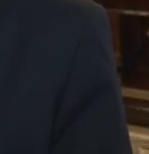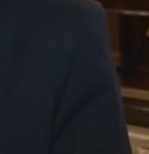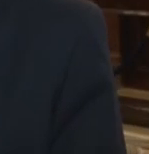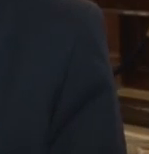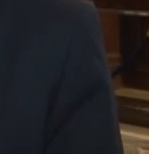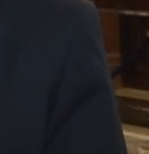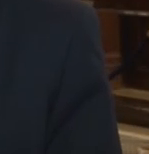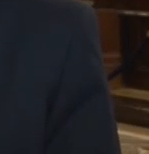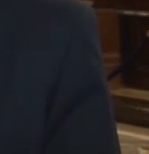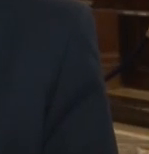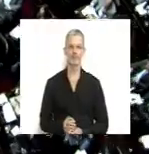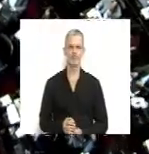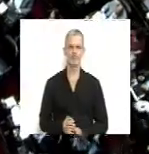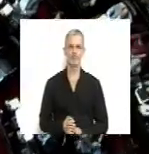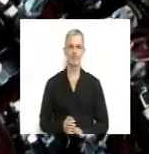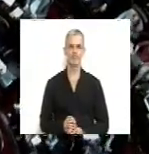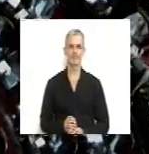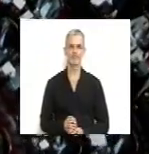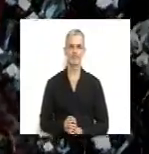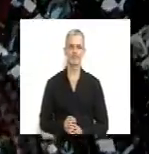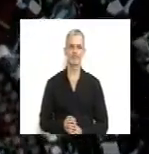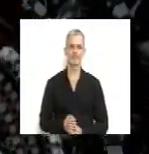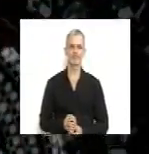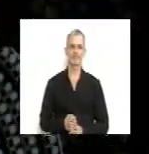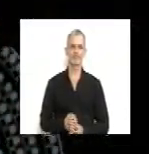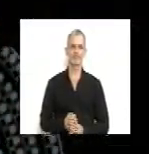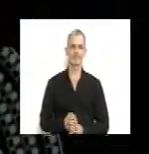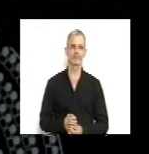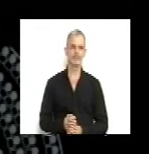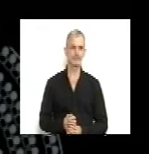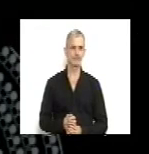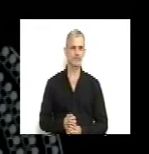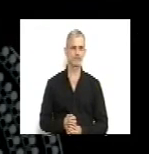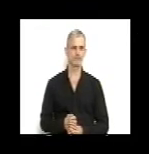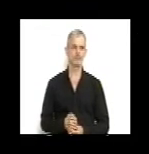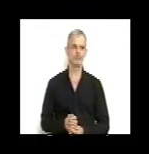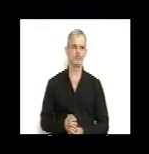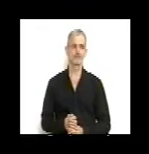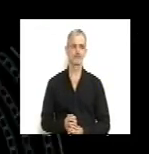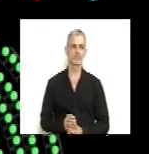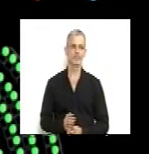el país pone en el centro de la agenda de sus políticas públicas la materia educativa.